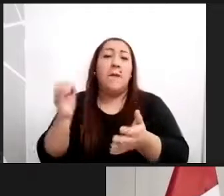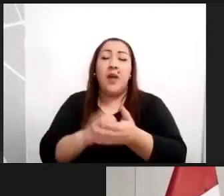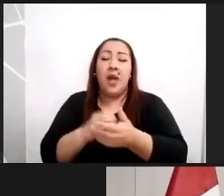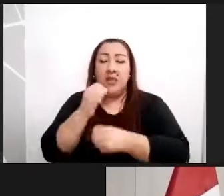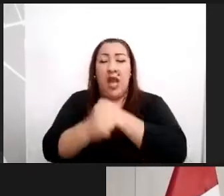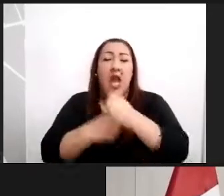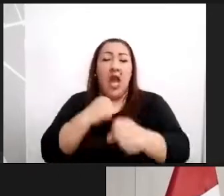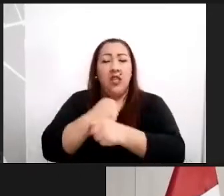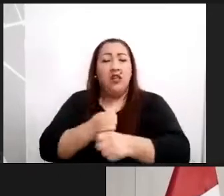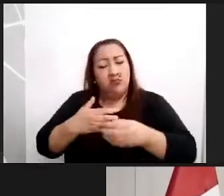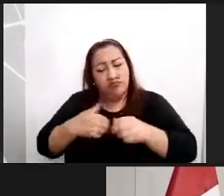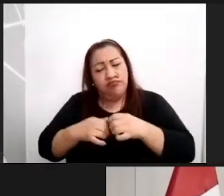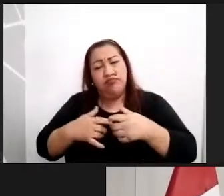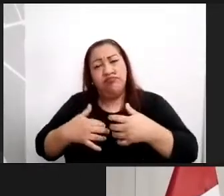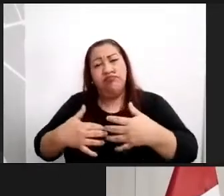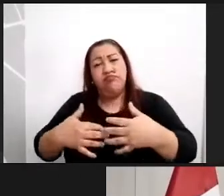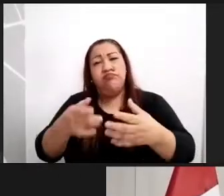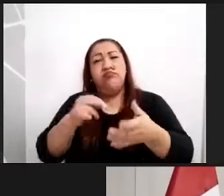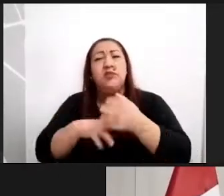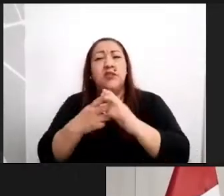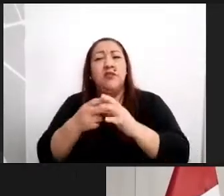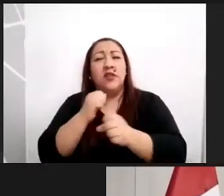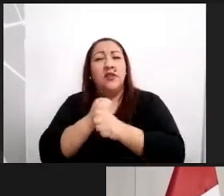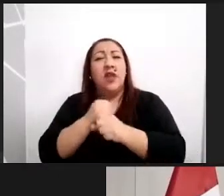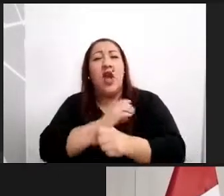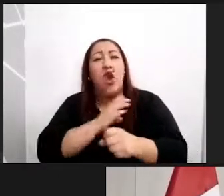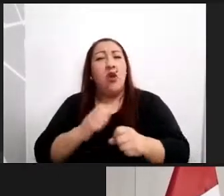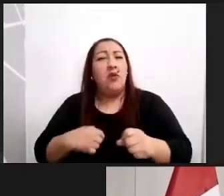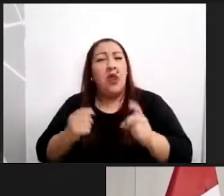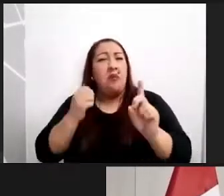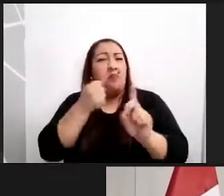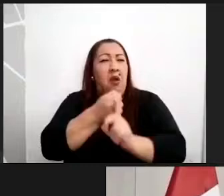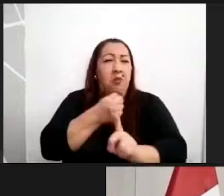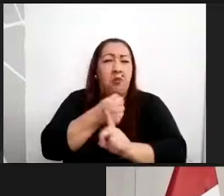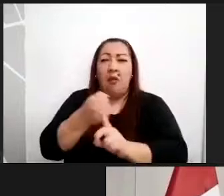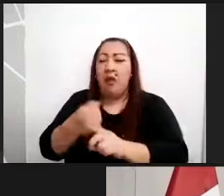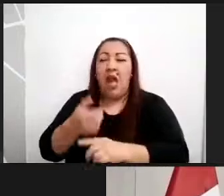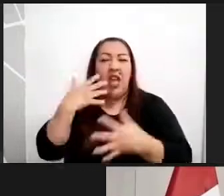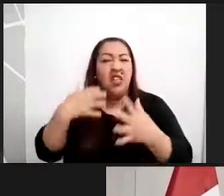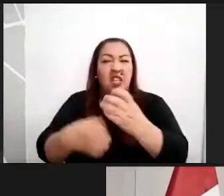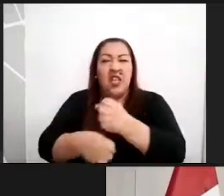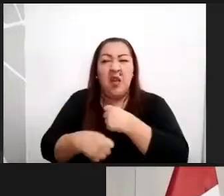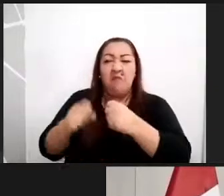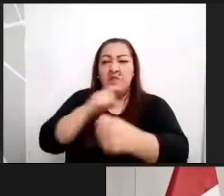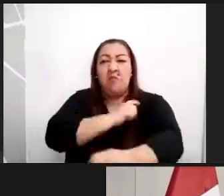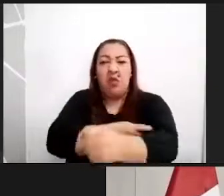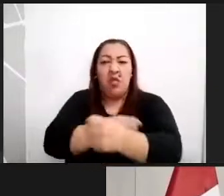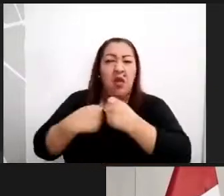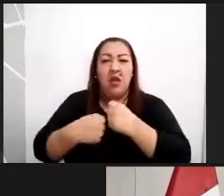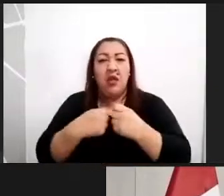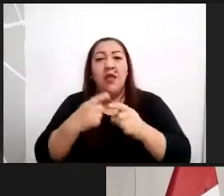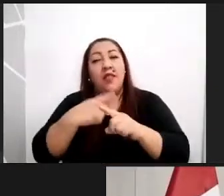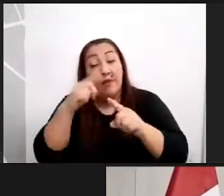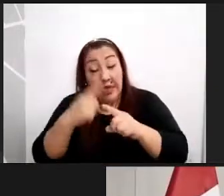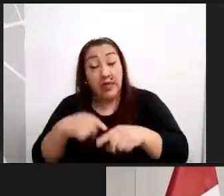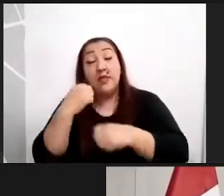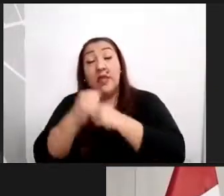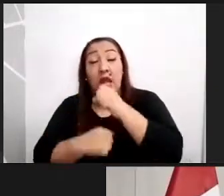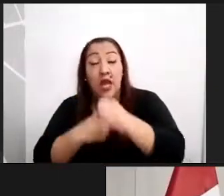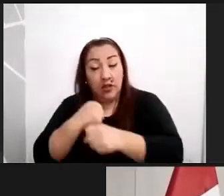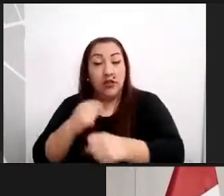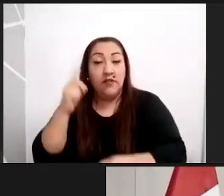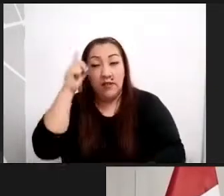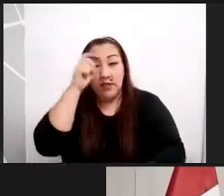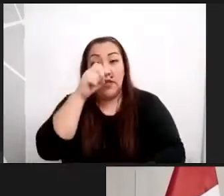derechos fundamentales en un contexto de un gobierno autoritario que se aferraba al poder. Fueron años difíciles y la